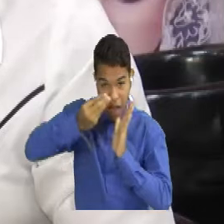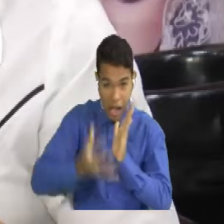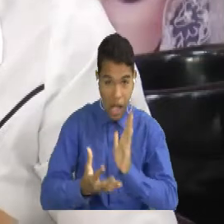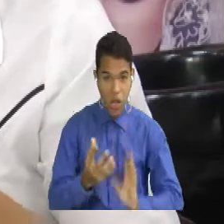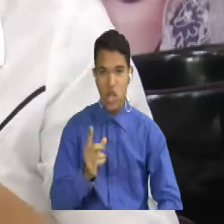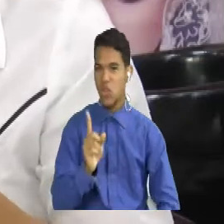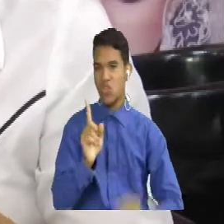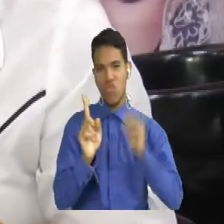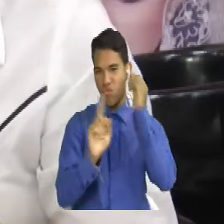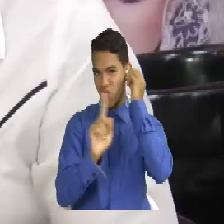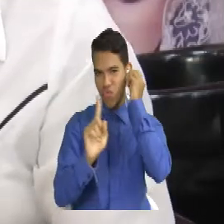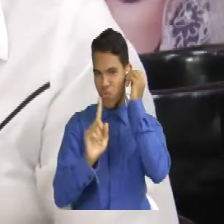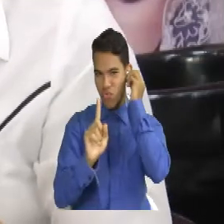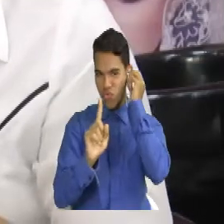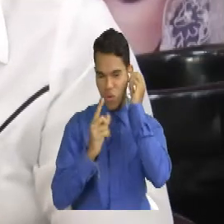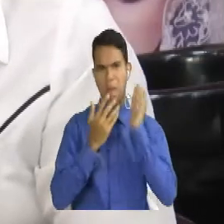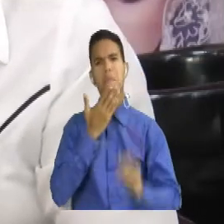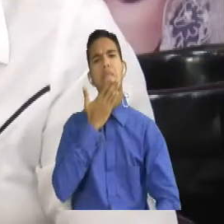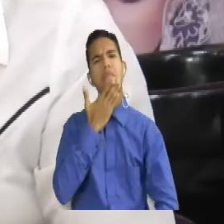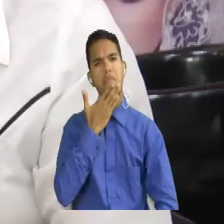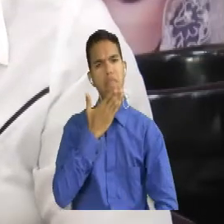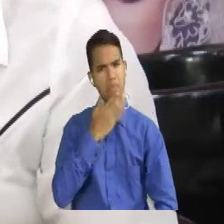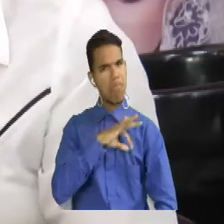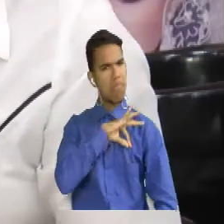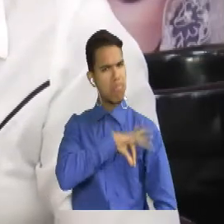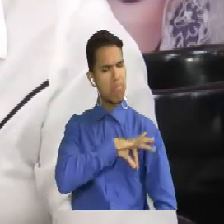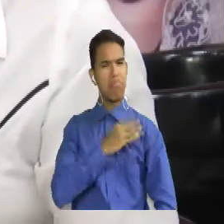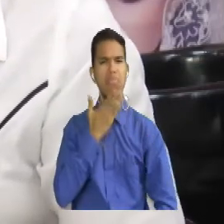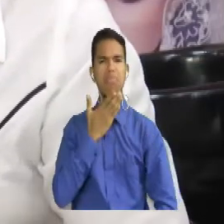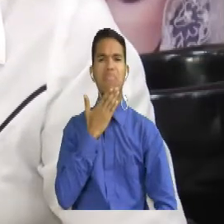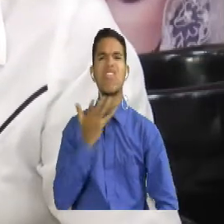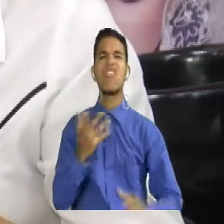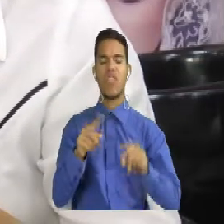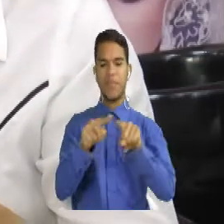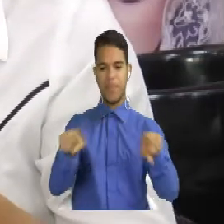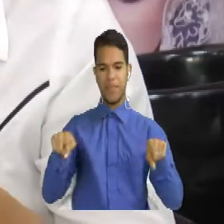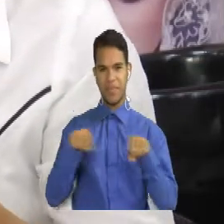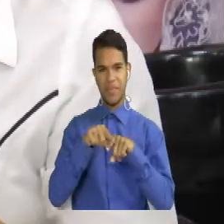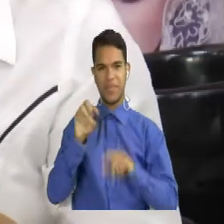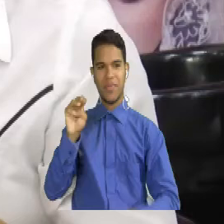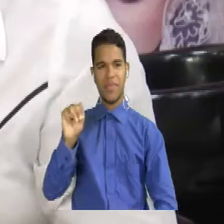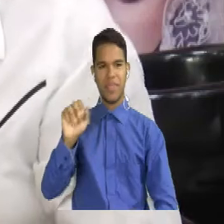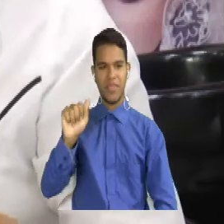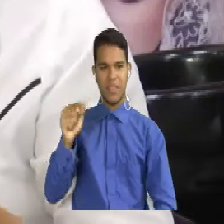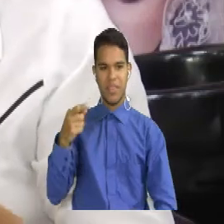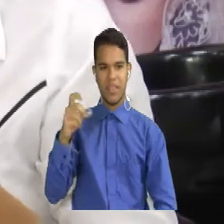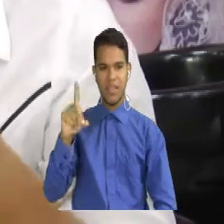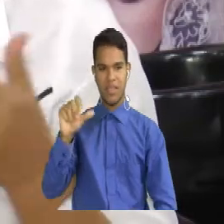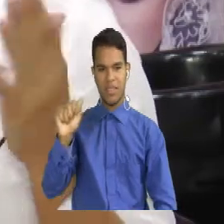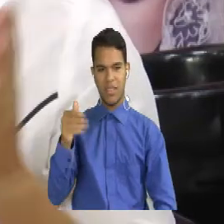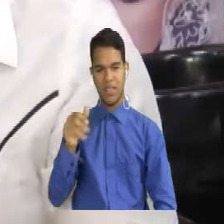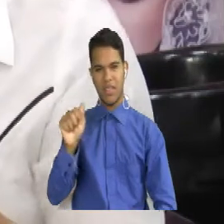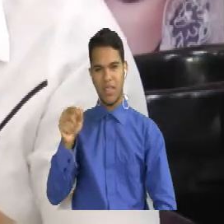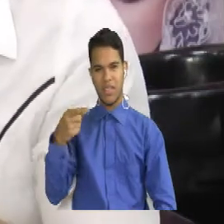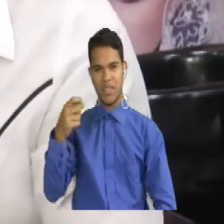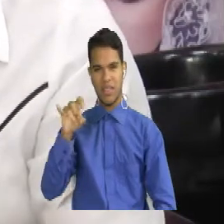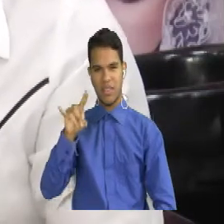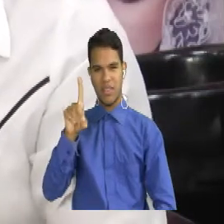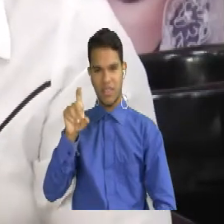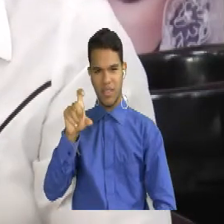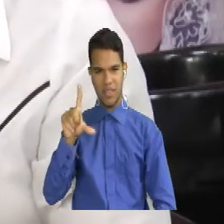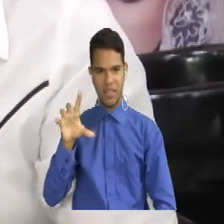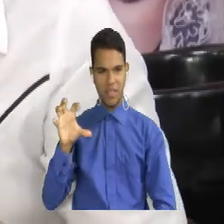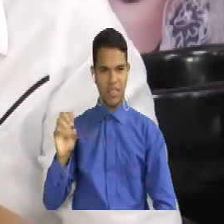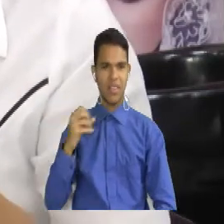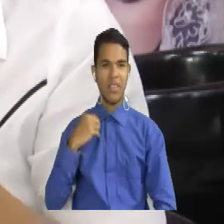es un tratamiento que lo pueden encontrar aquí en su estética Magda Gudelo. Pienso que la belleza no solamente debe estar dirigida a